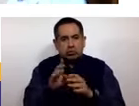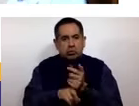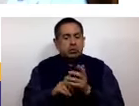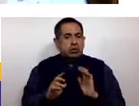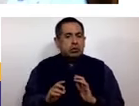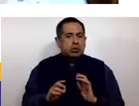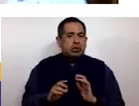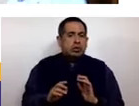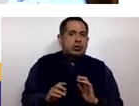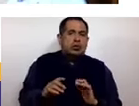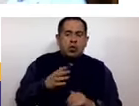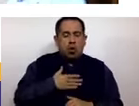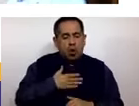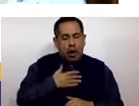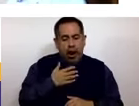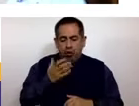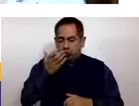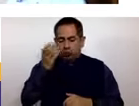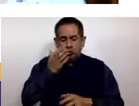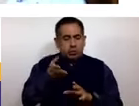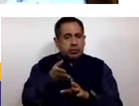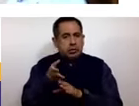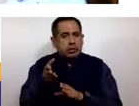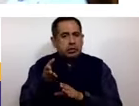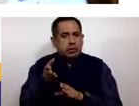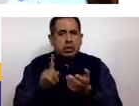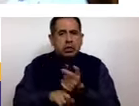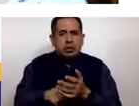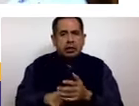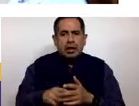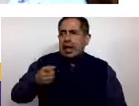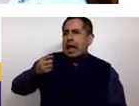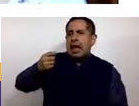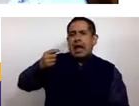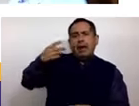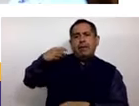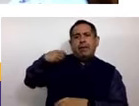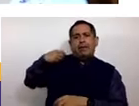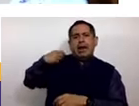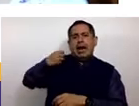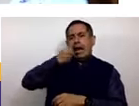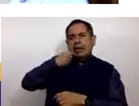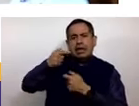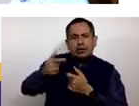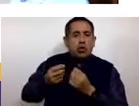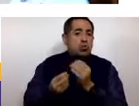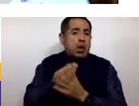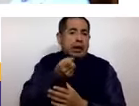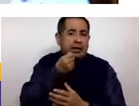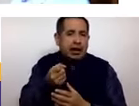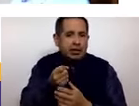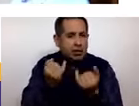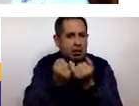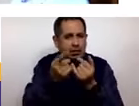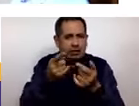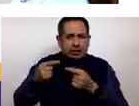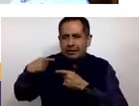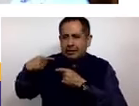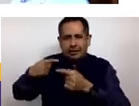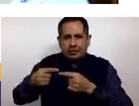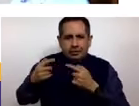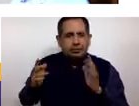muy acostumbrados las viejas generaciones, las nuevas generaciones como la tuya, por fortuna